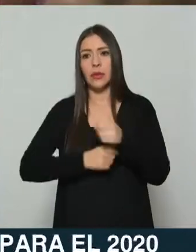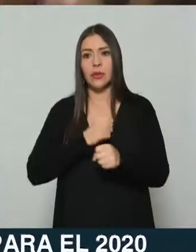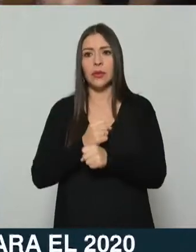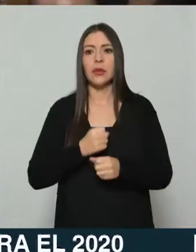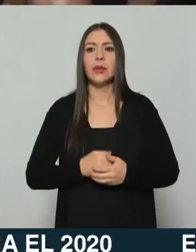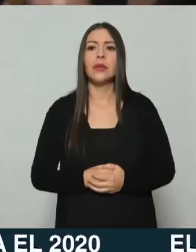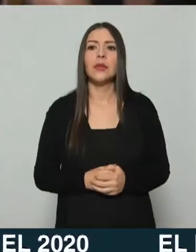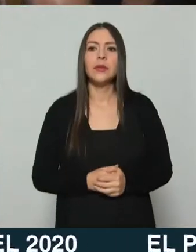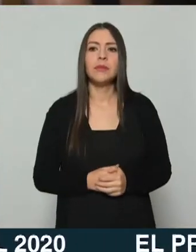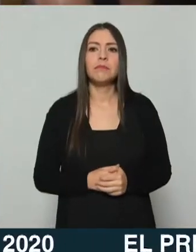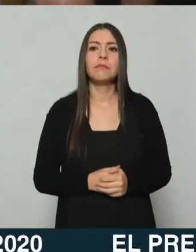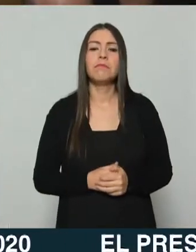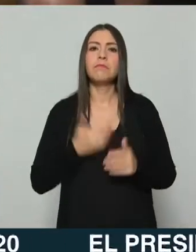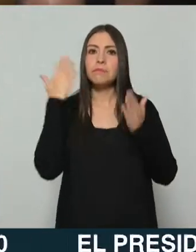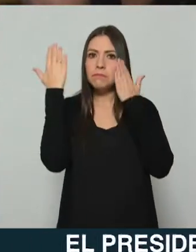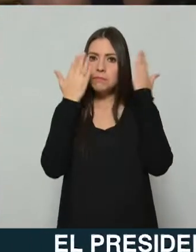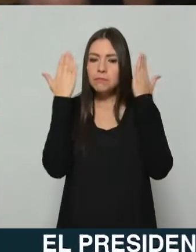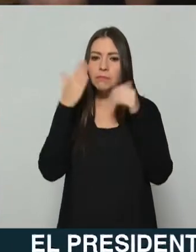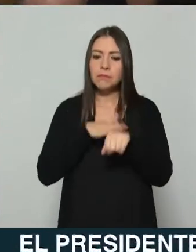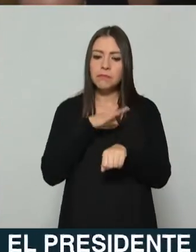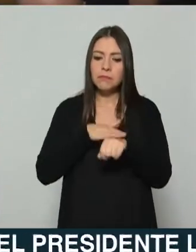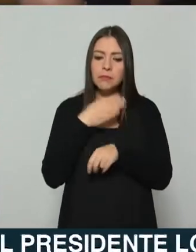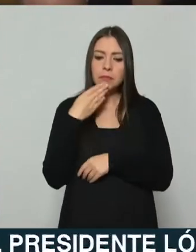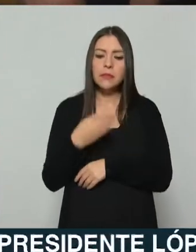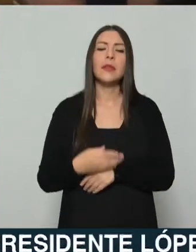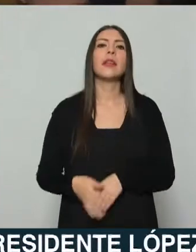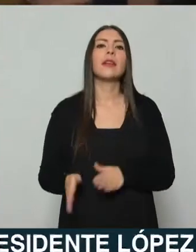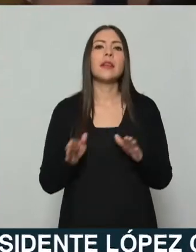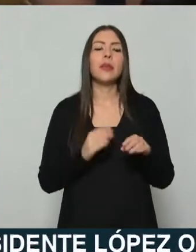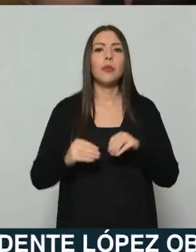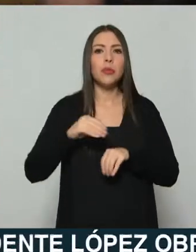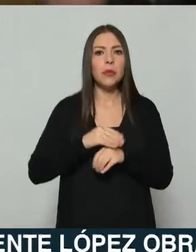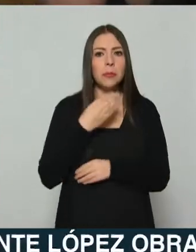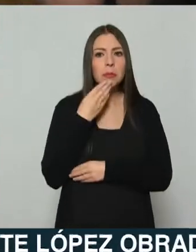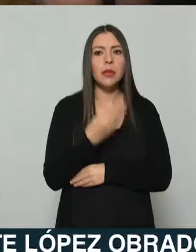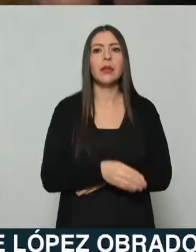bien, buenas calificaciones, no decir mentiras,